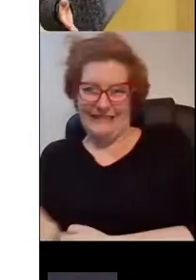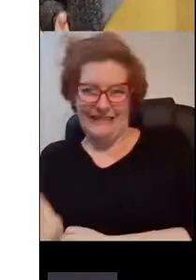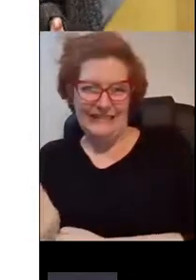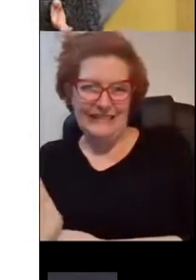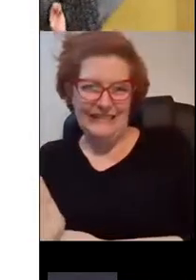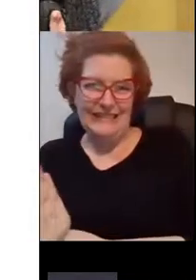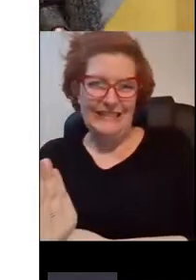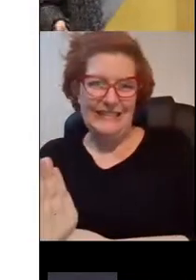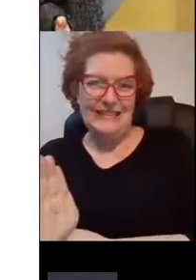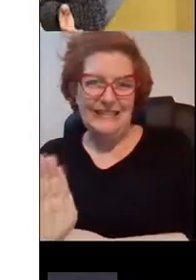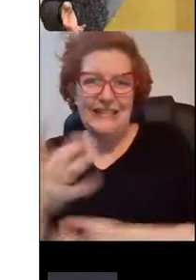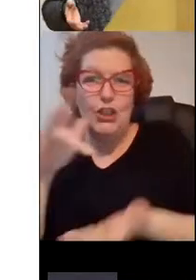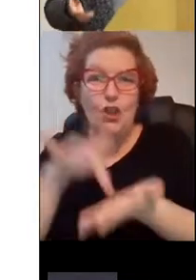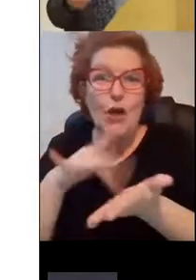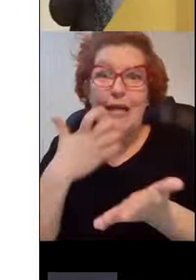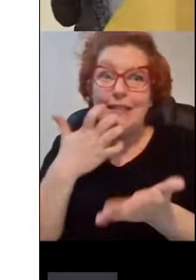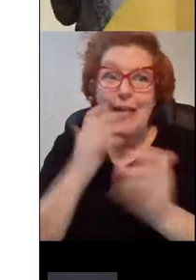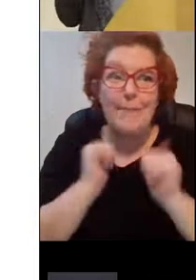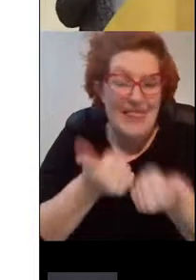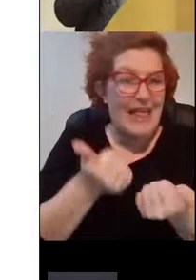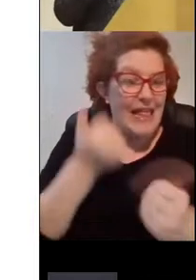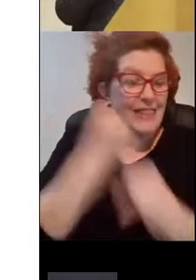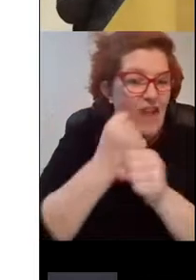qué pasa cuando trabajas con el territorio.